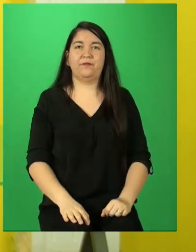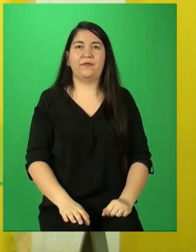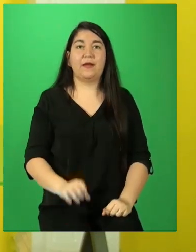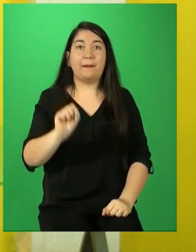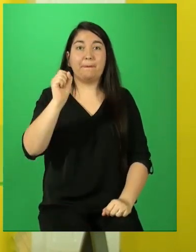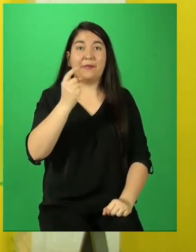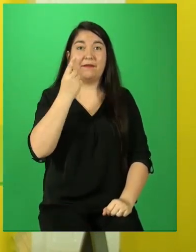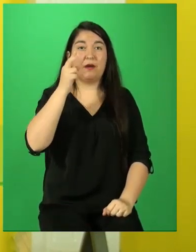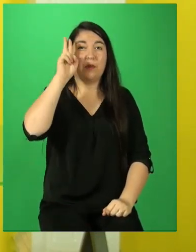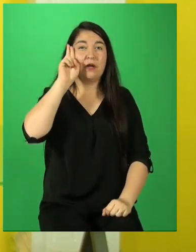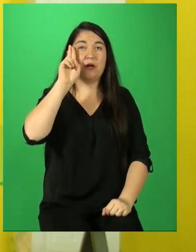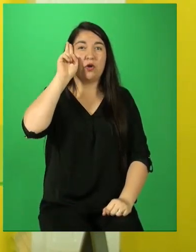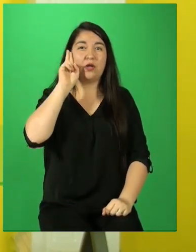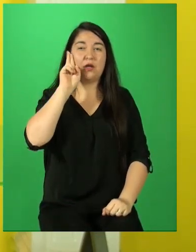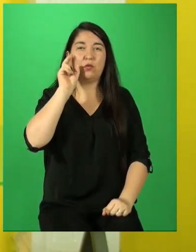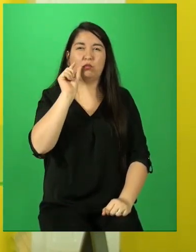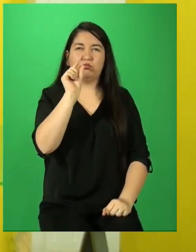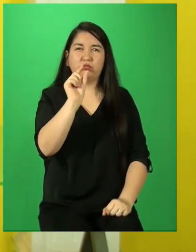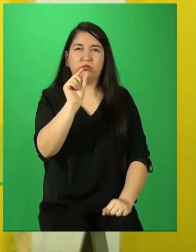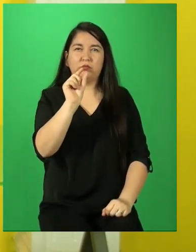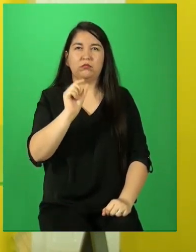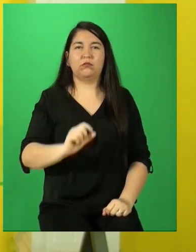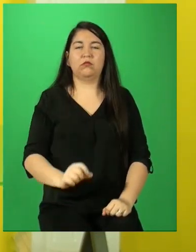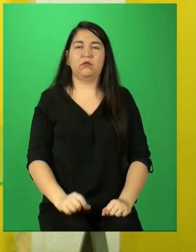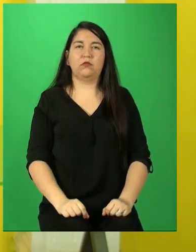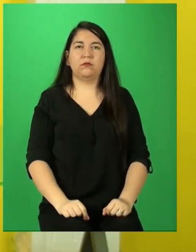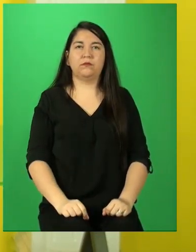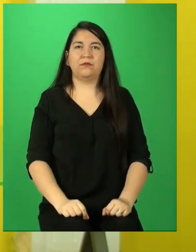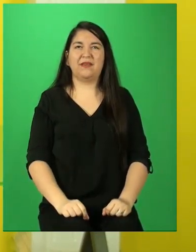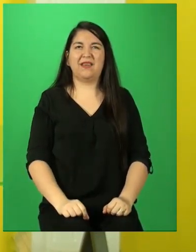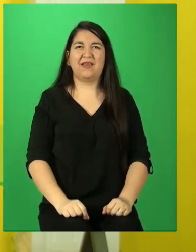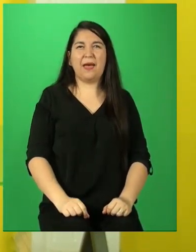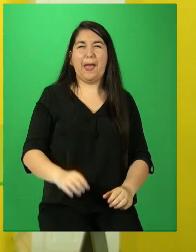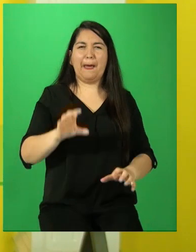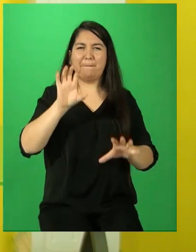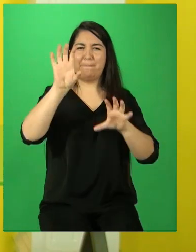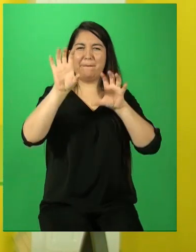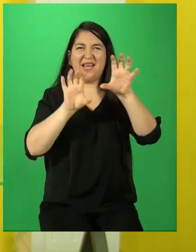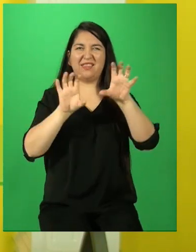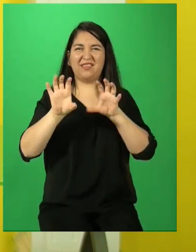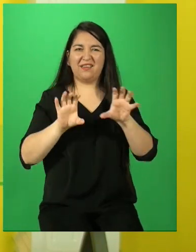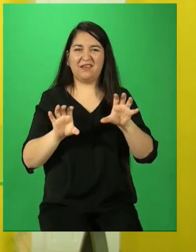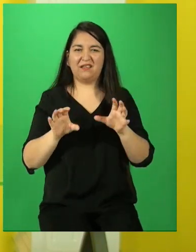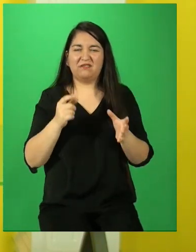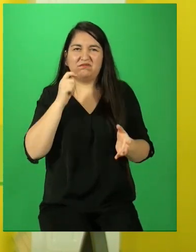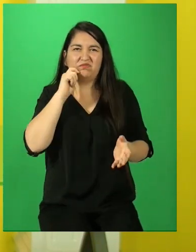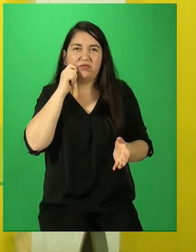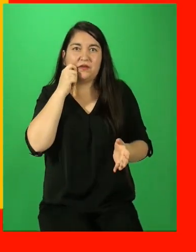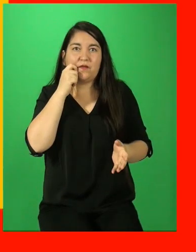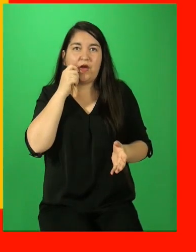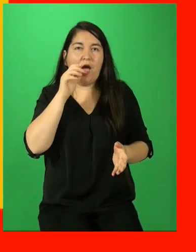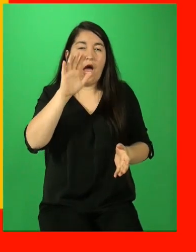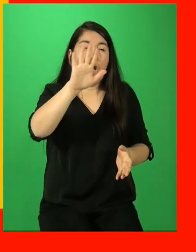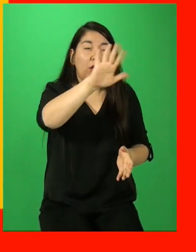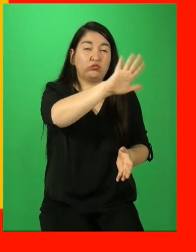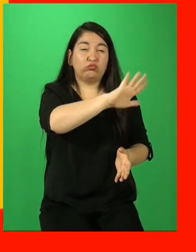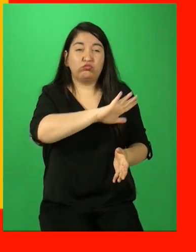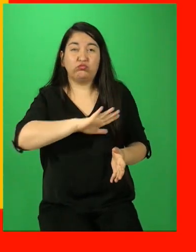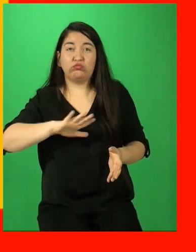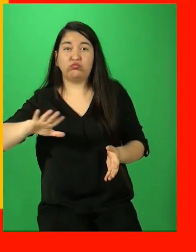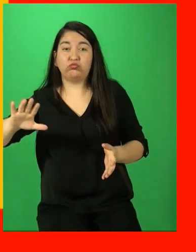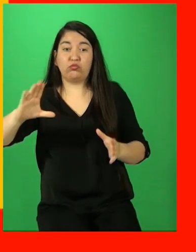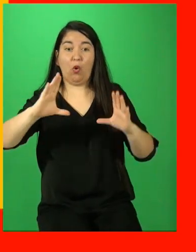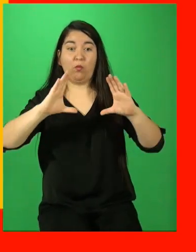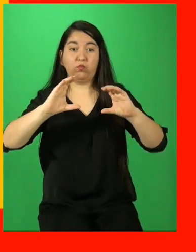vamos a recordar un poquito acerca de qué es materia. Materia es todo lo que tiene masa y ocupa